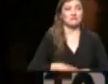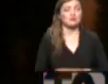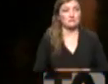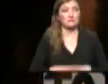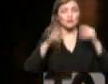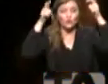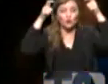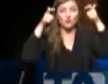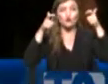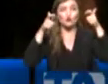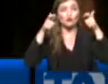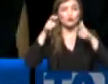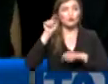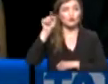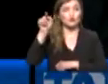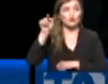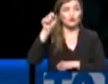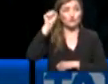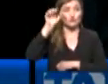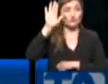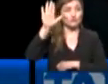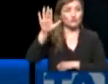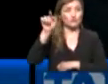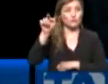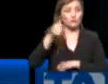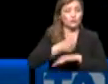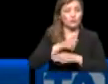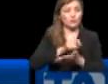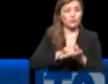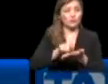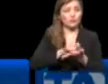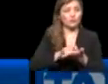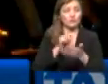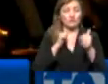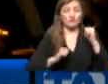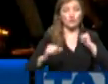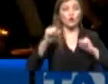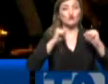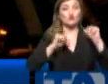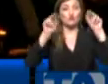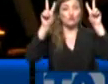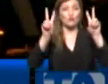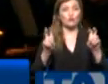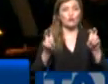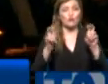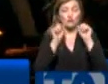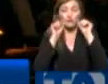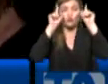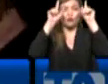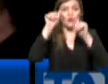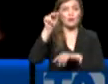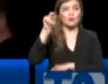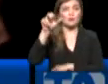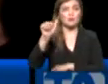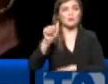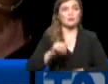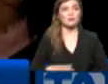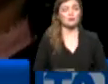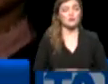de graduación se proyectó un corto donde Andrea es la escritora y también actúa, denominado El Despertar de Ana. Que